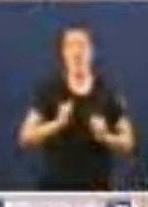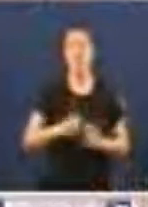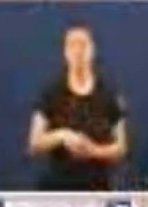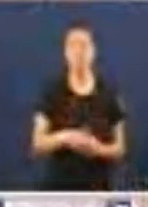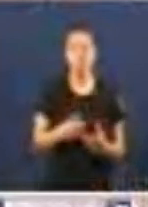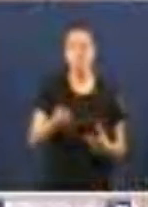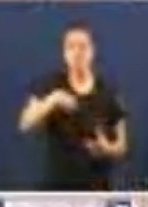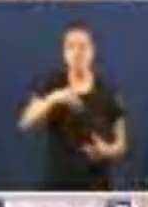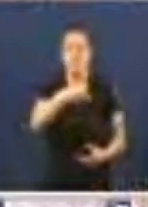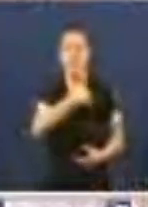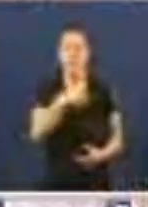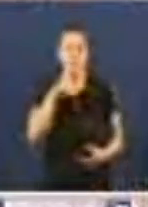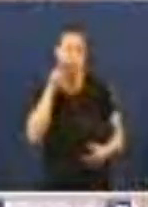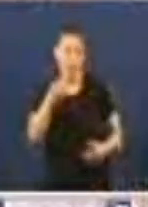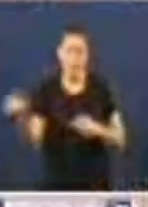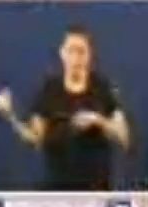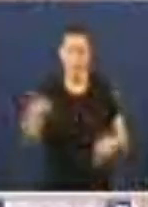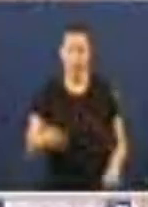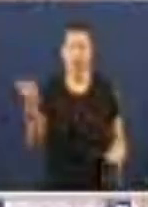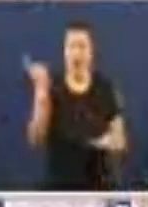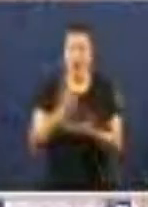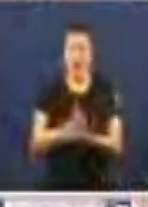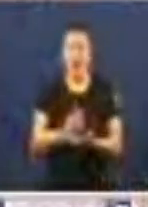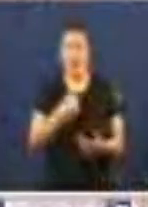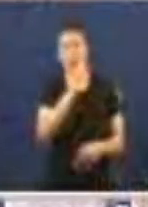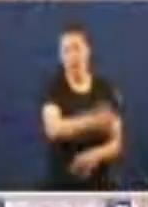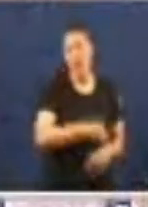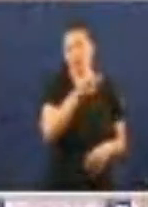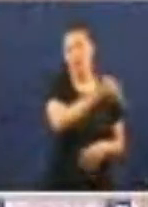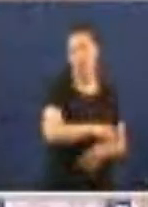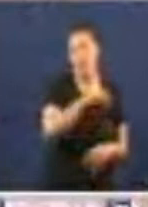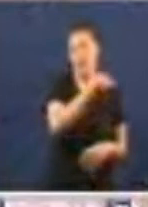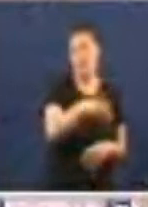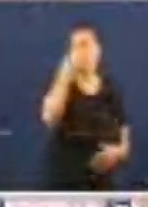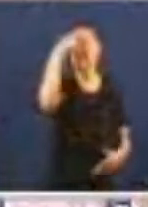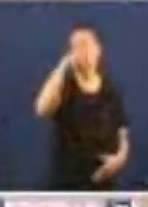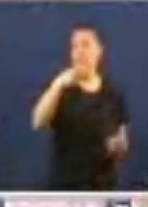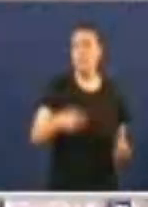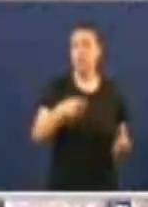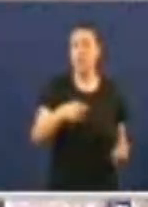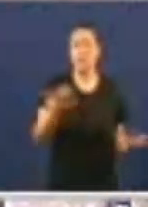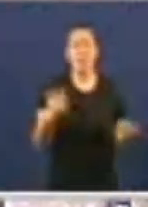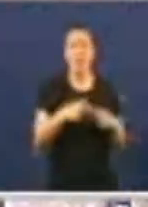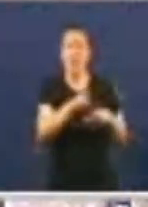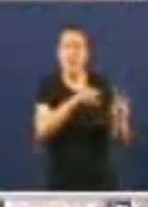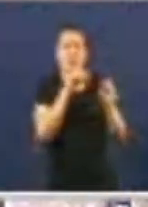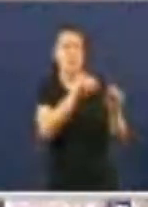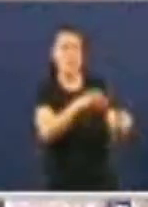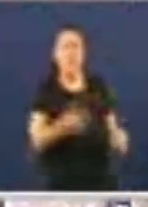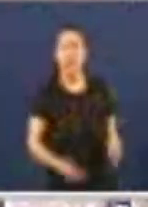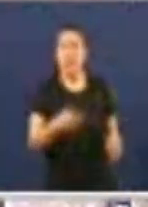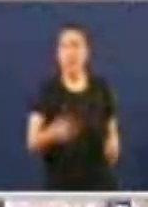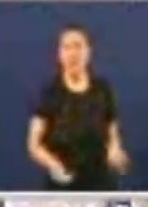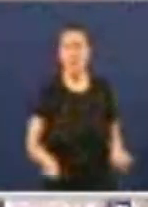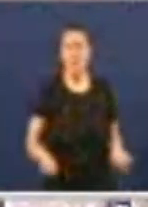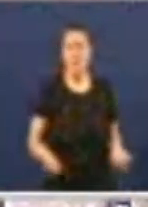canto lamento ter que vir hoxe aquí de novo a incordialo con este tema, pero é que ten unha decisión importante que tomar e hoxe mesmo a